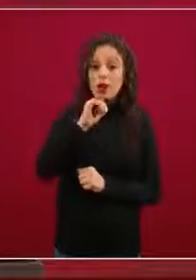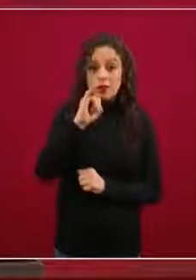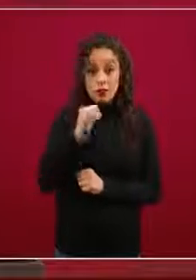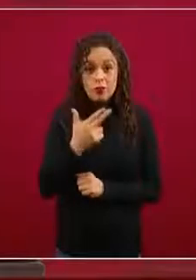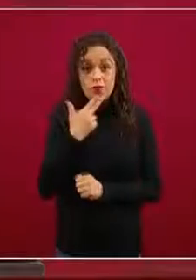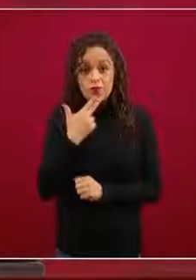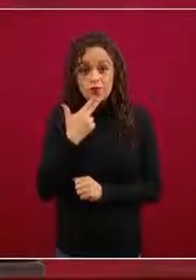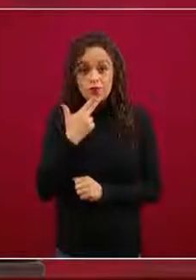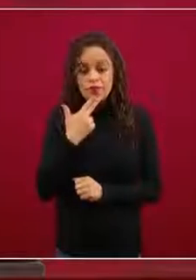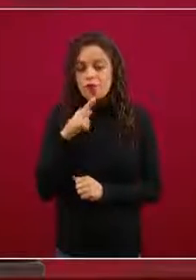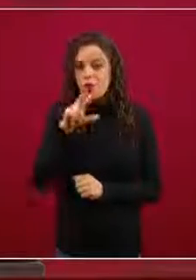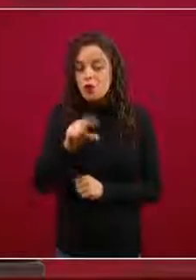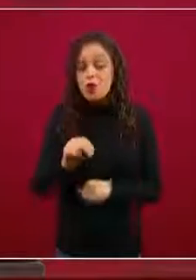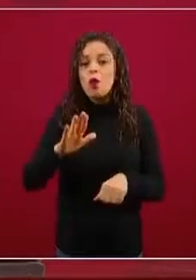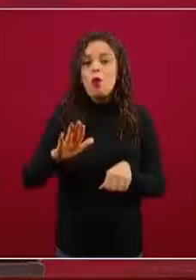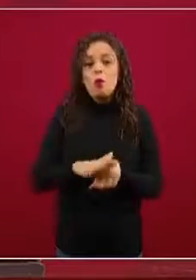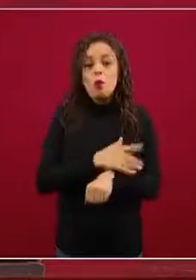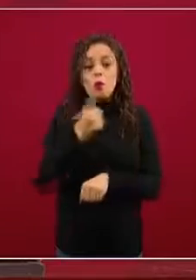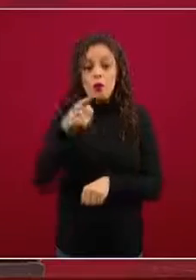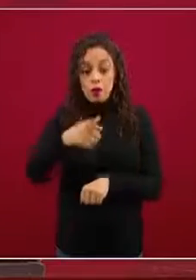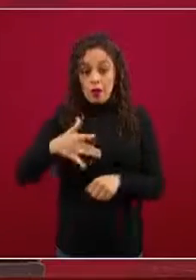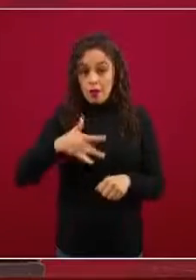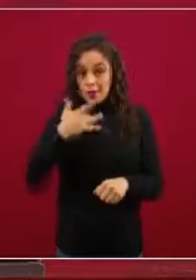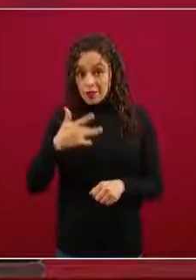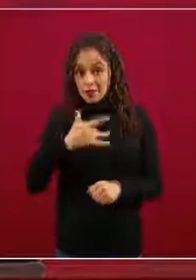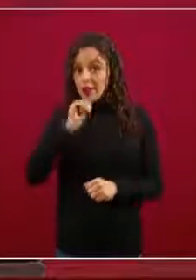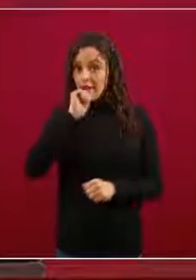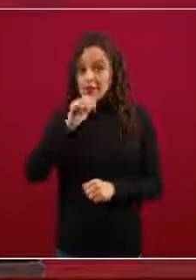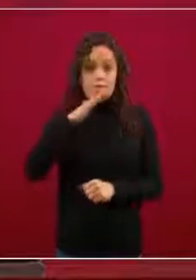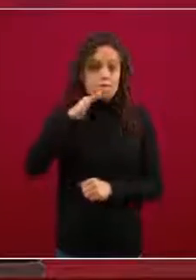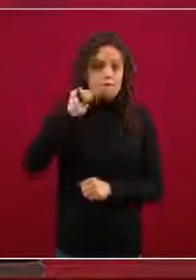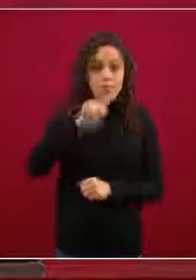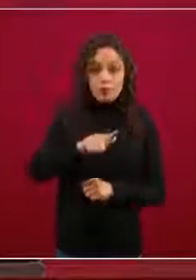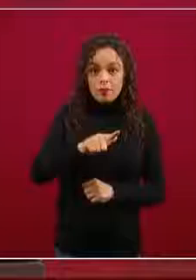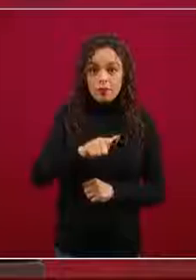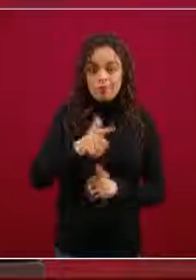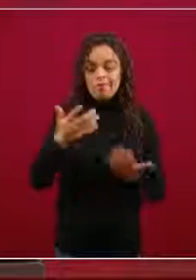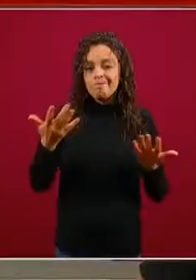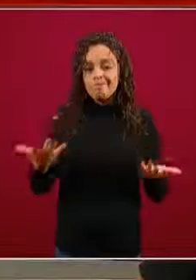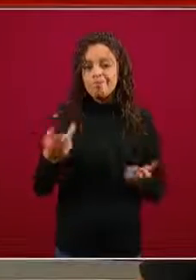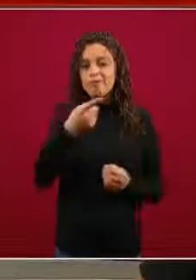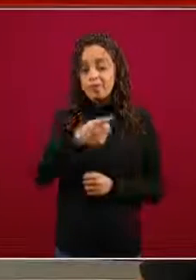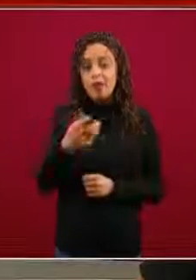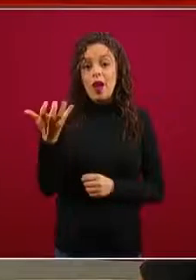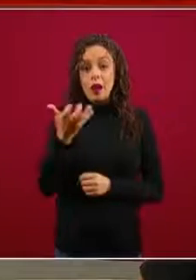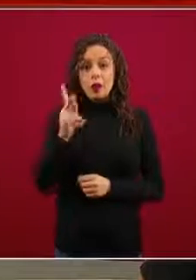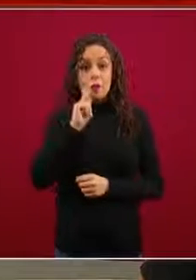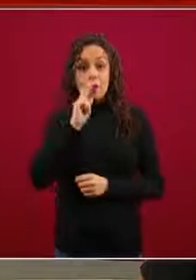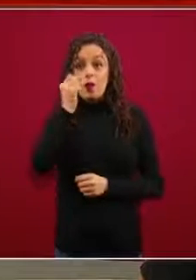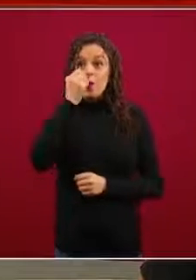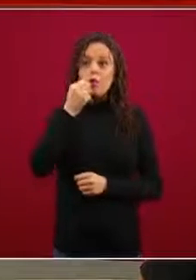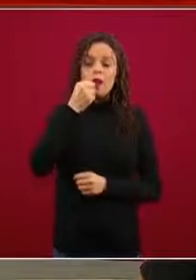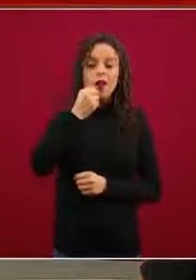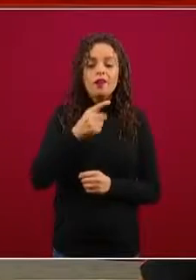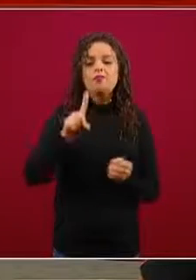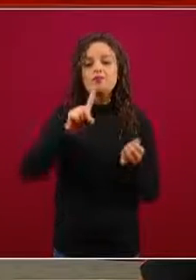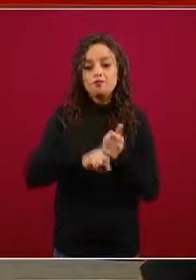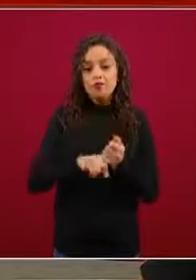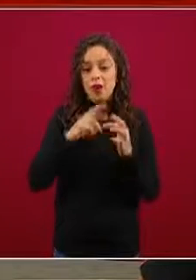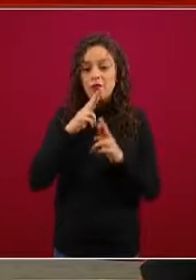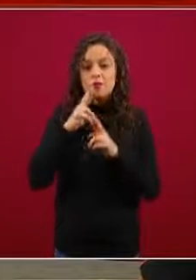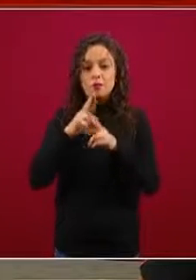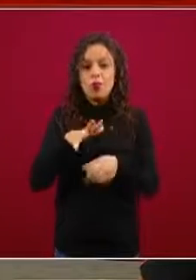negativa mientras no haya síntomas. También por lo que comenté, si una persona hoy se